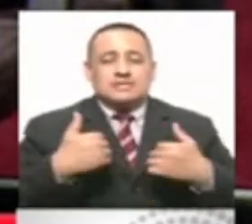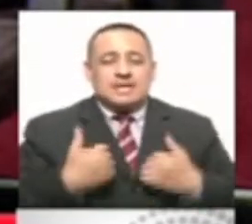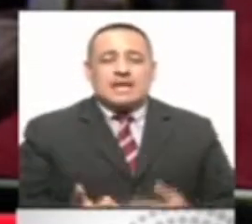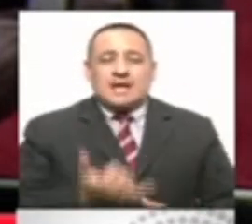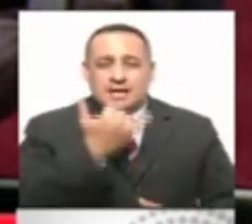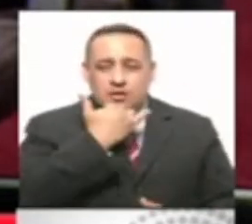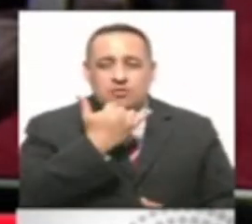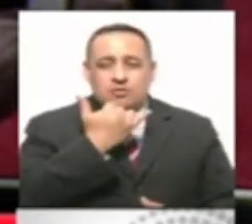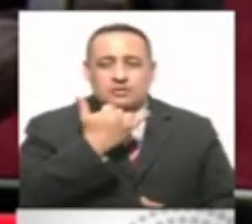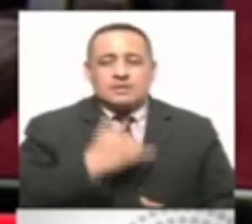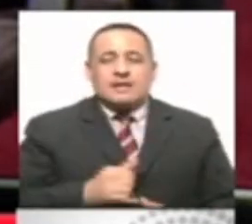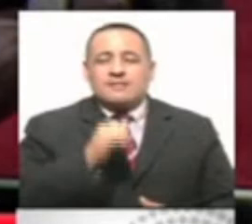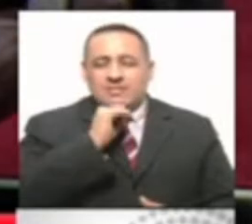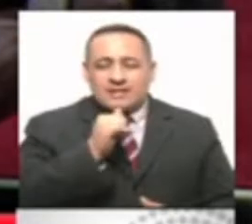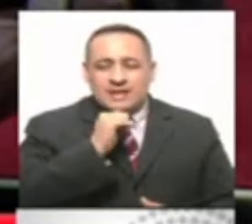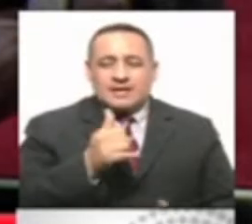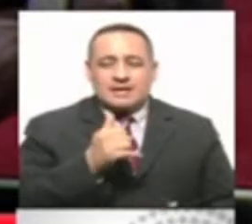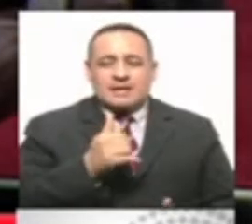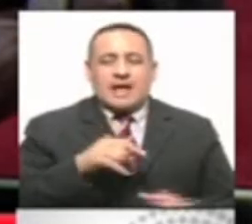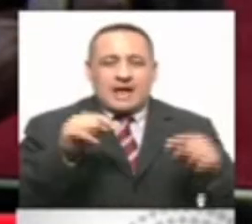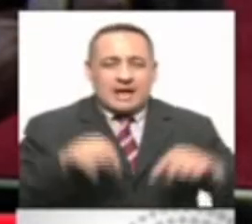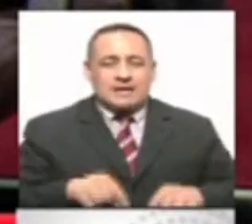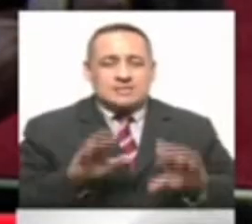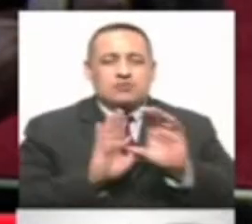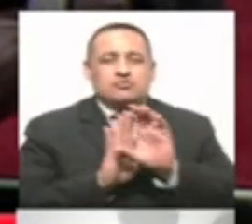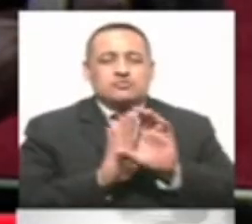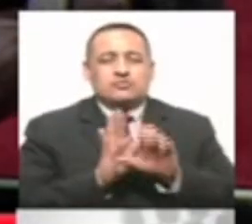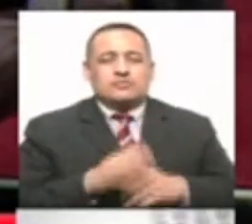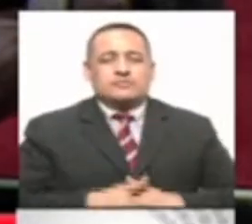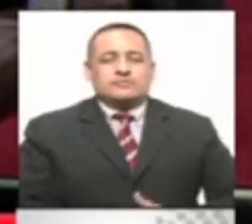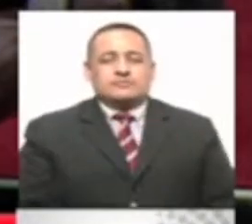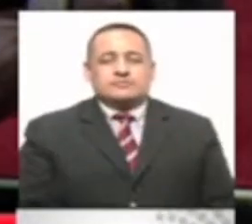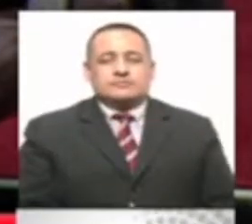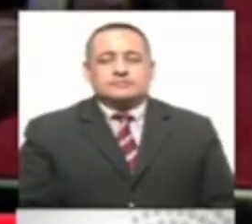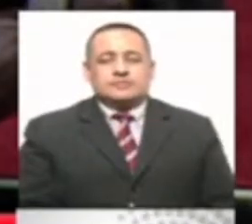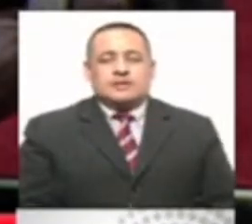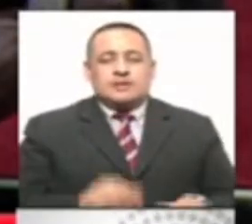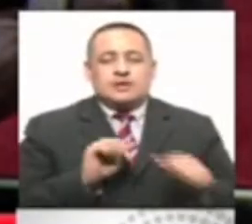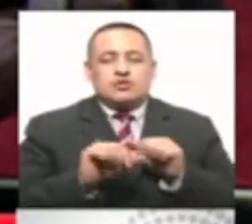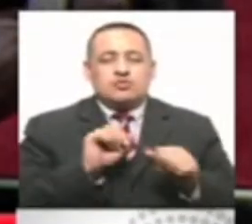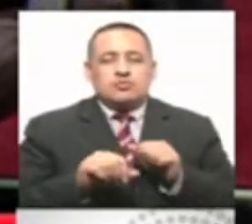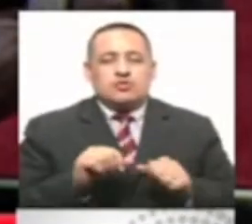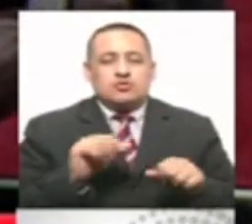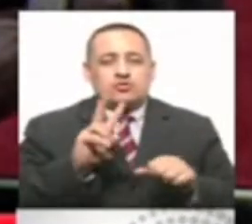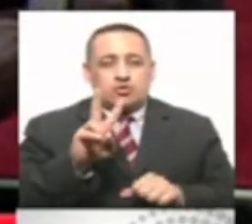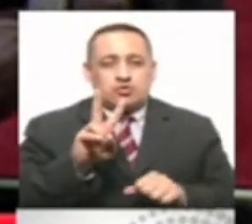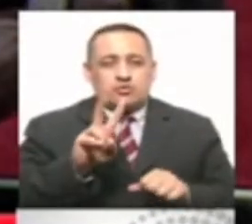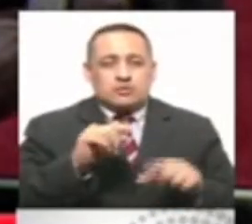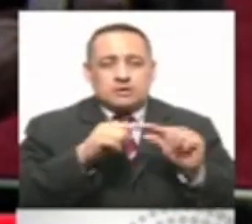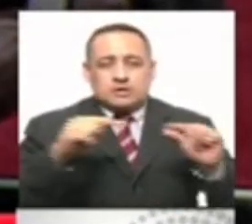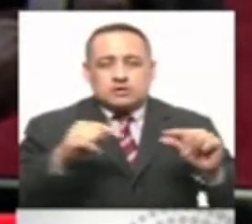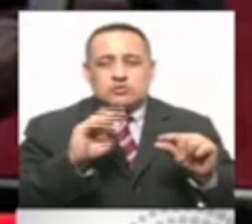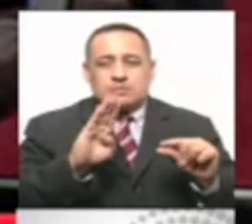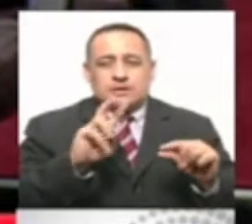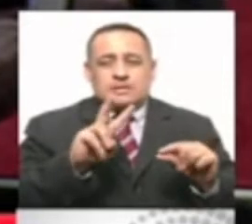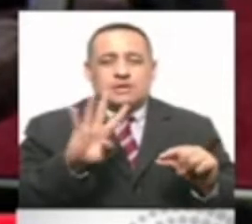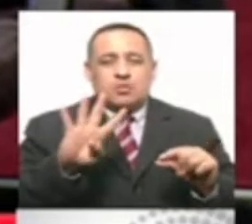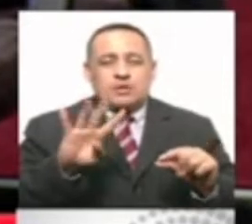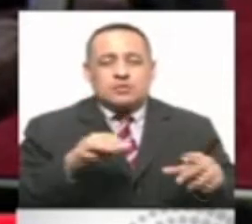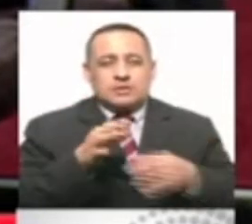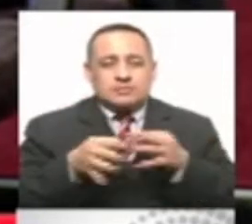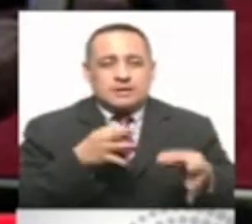error de faltarle a esta Constitución. En el artículo 2, inciso 24E,